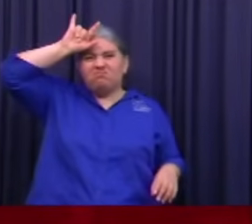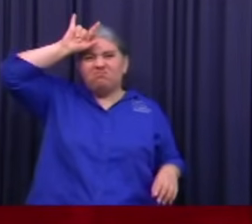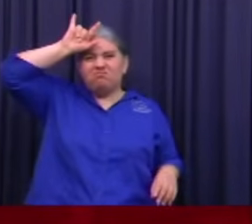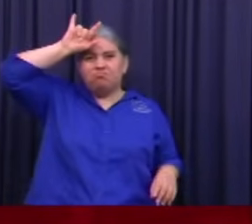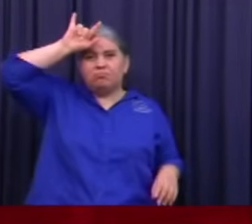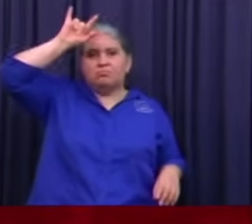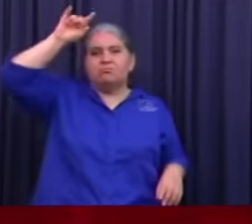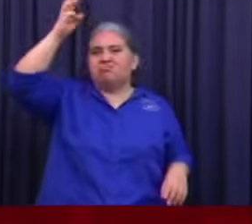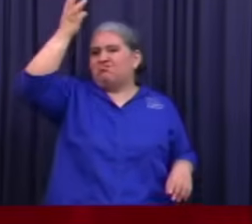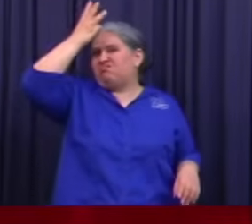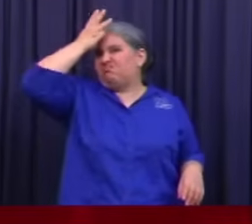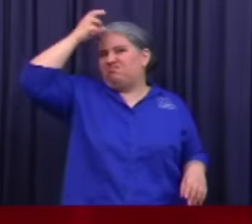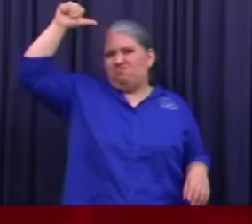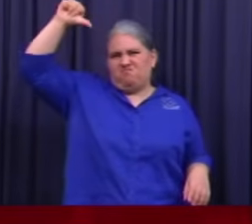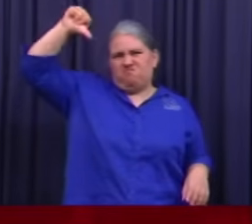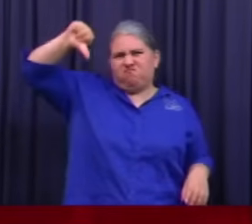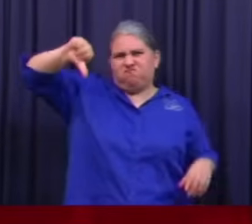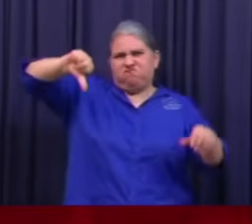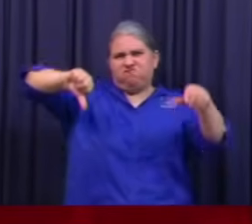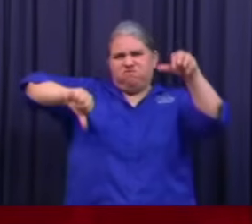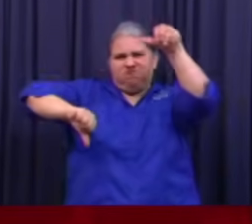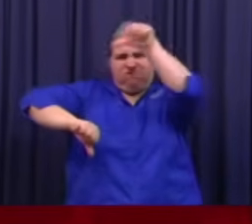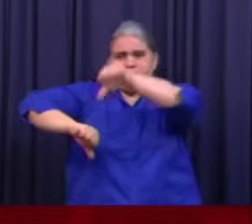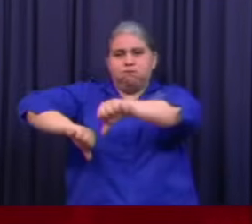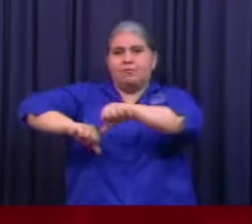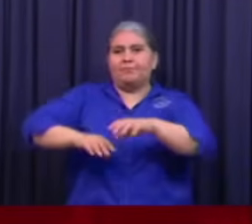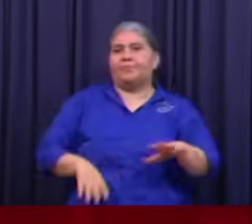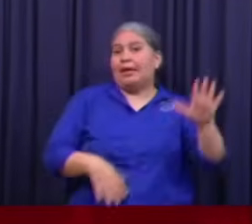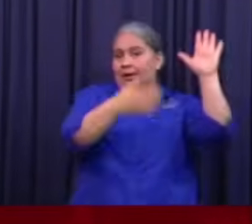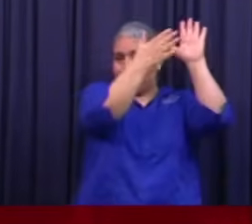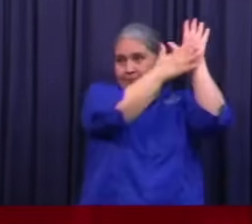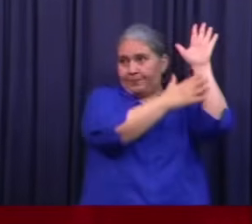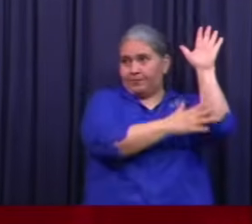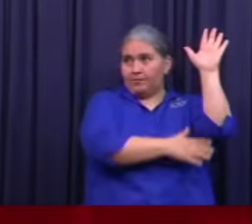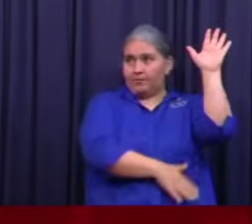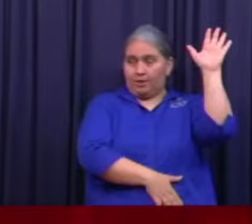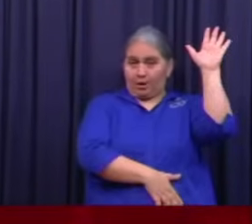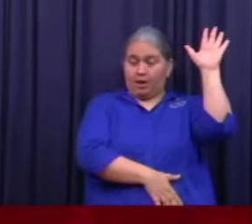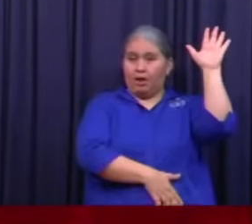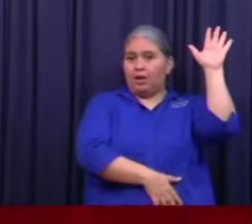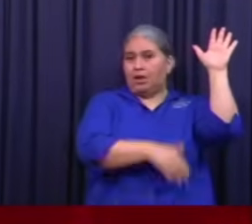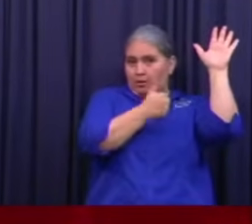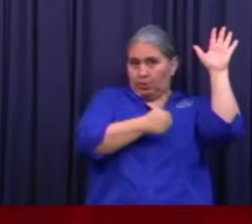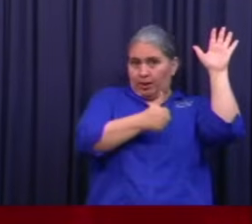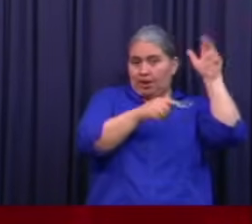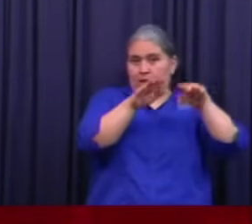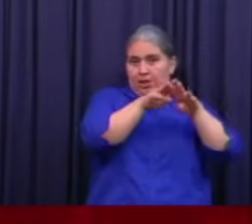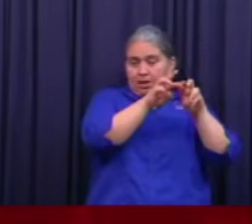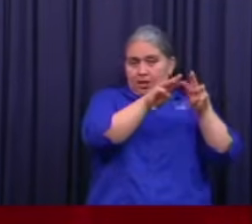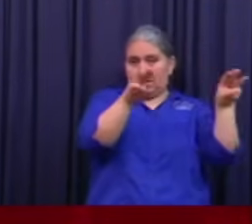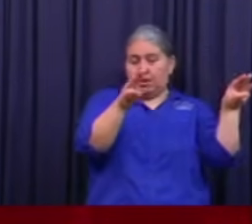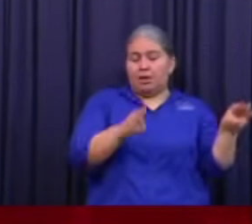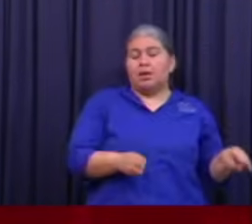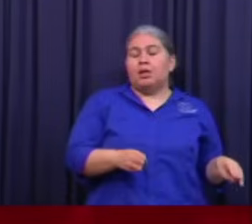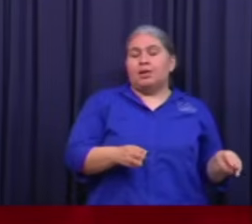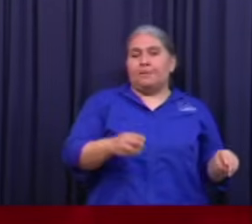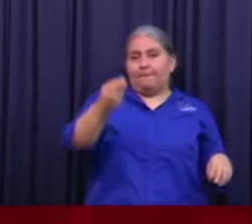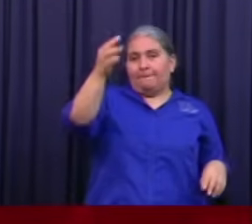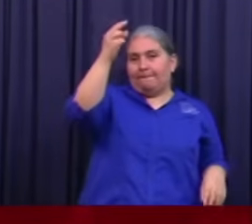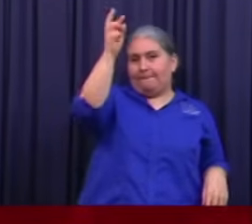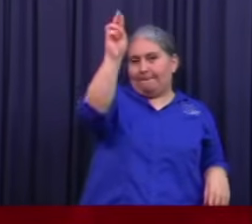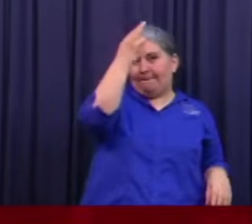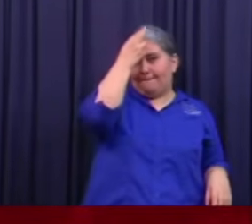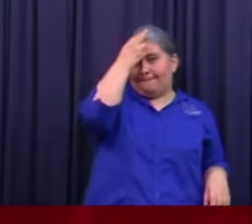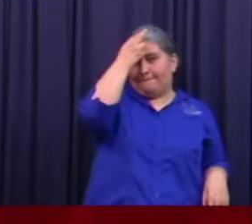malos por ejemplo Aquí está el Rey David en la en la mesa buena en la mesa de Dios está el Rey David